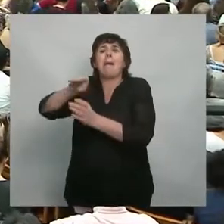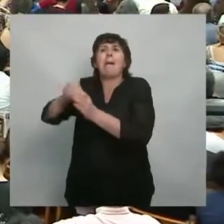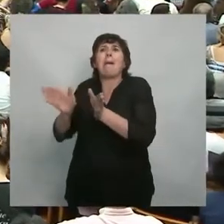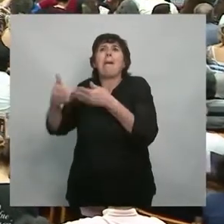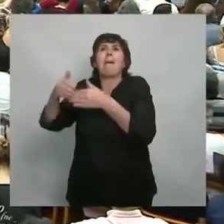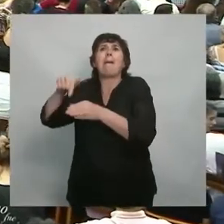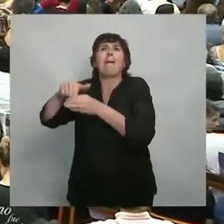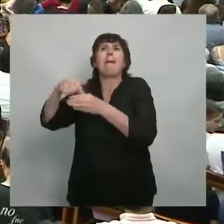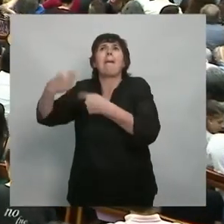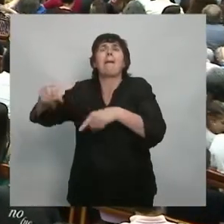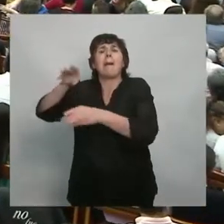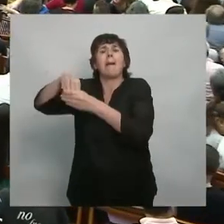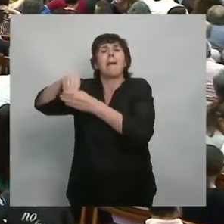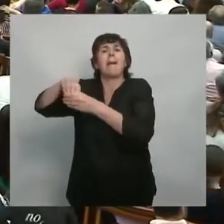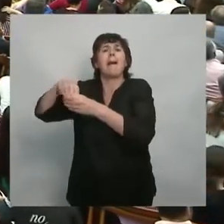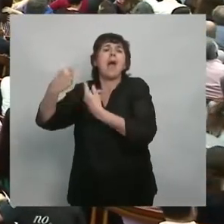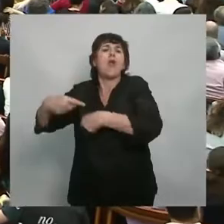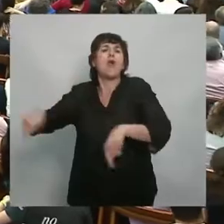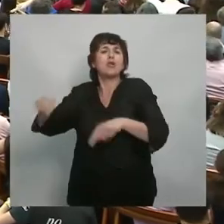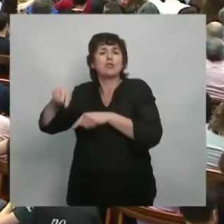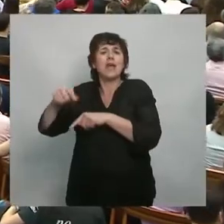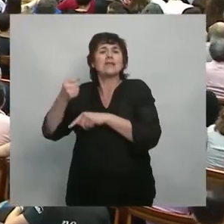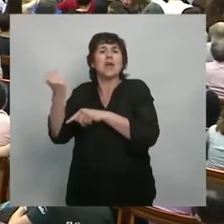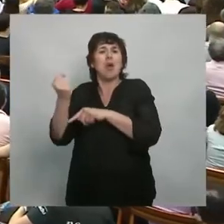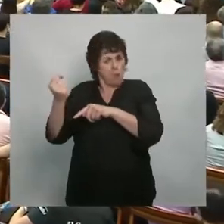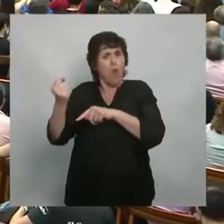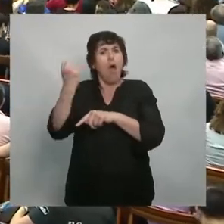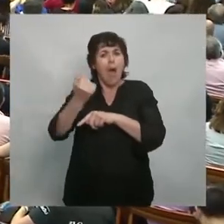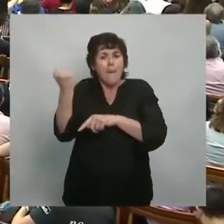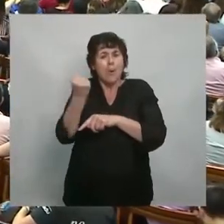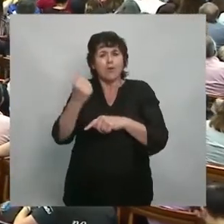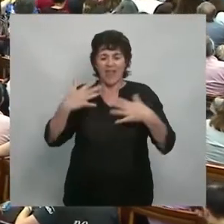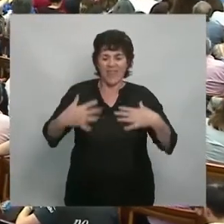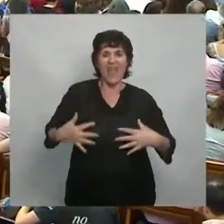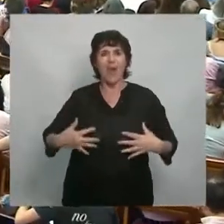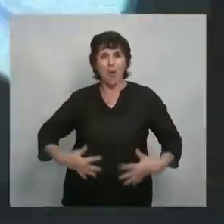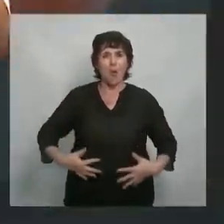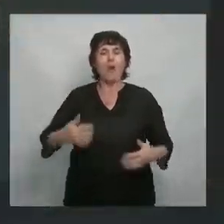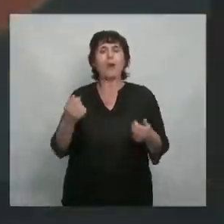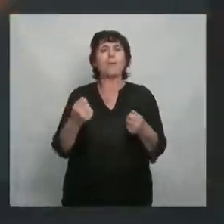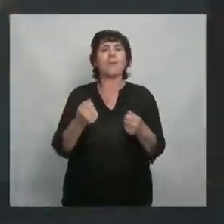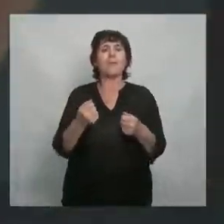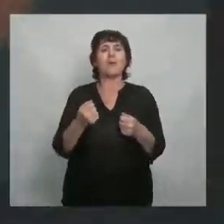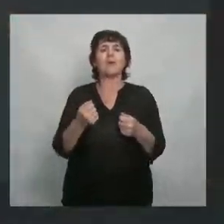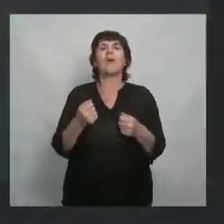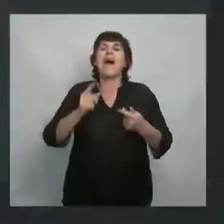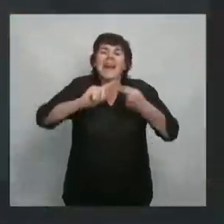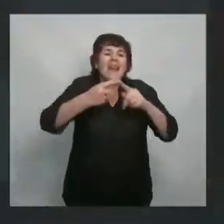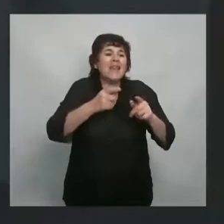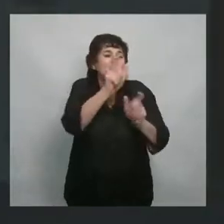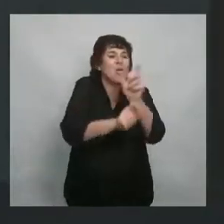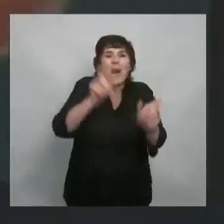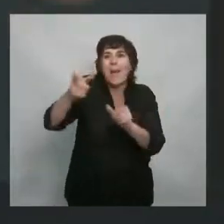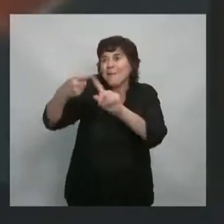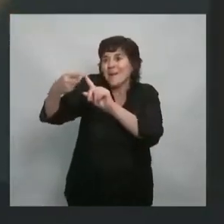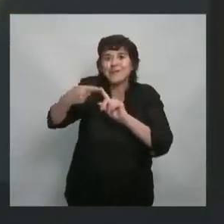tenemos del valor de nuestras relaciones corporales, nuestras relaciones entre los humanos